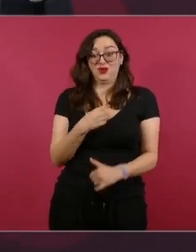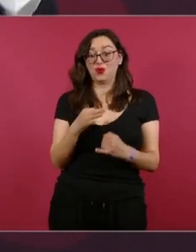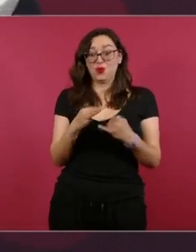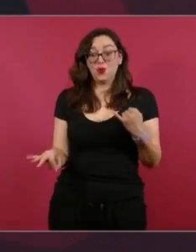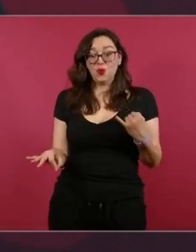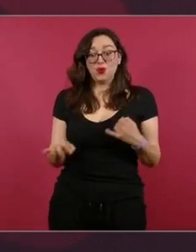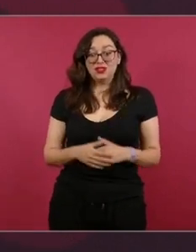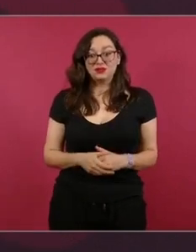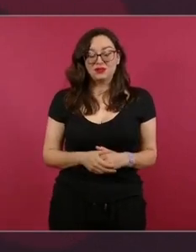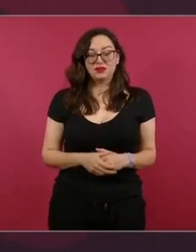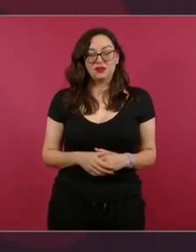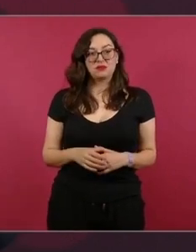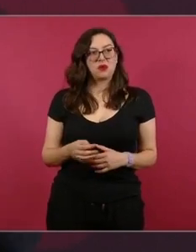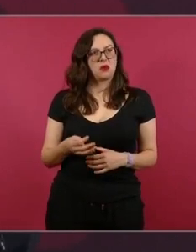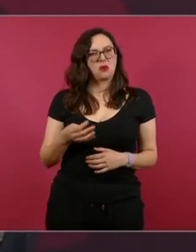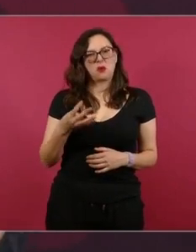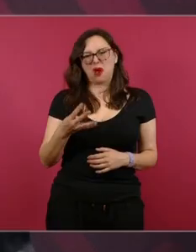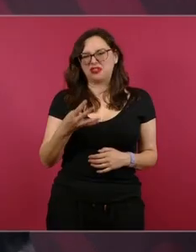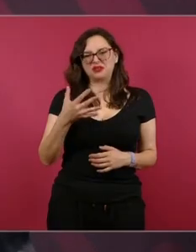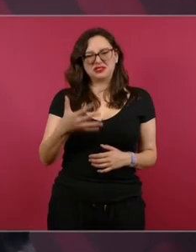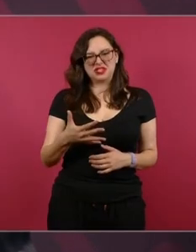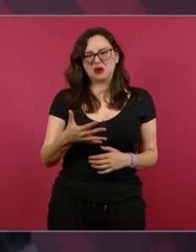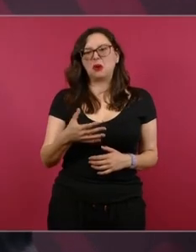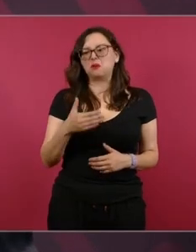Como 4 o 5 capítulos.